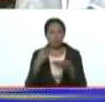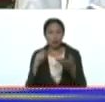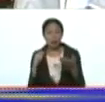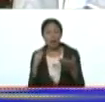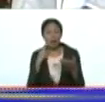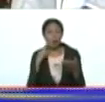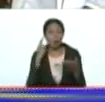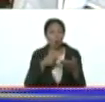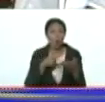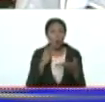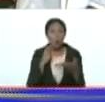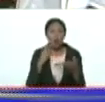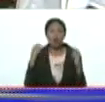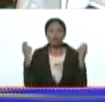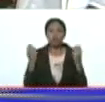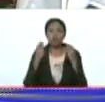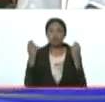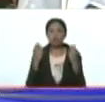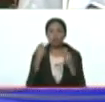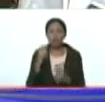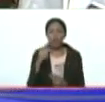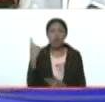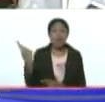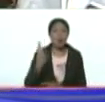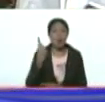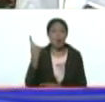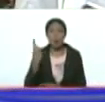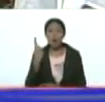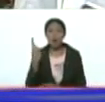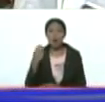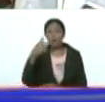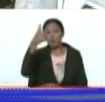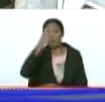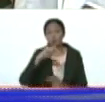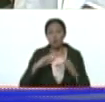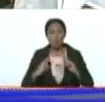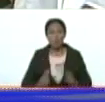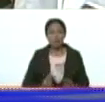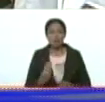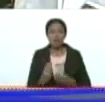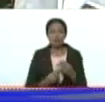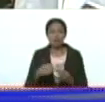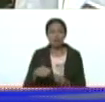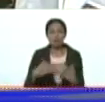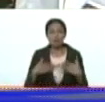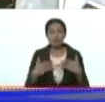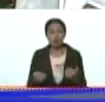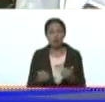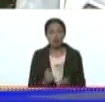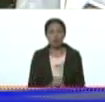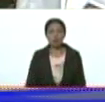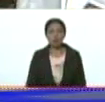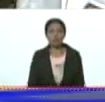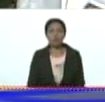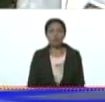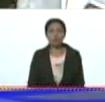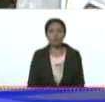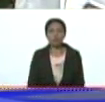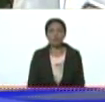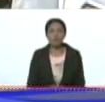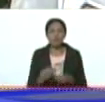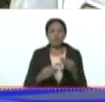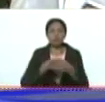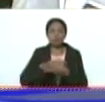organizaciones internacionales. Es la única operación humanitaria de salud creado por el